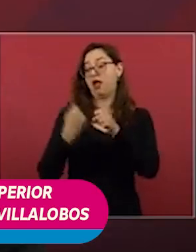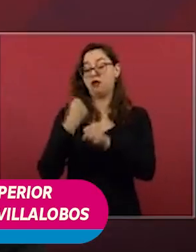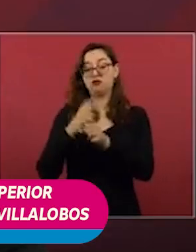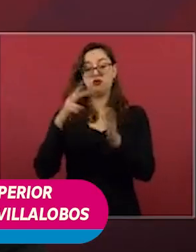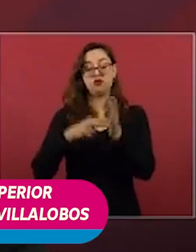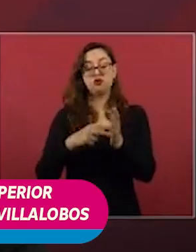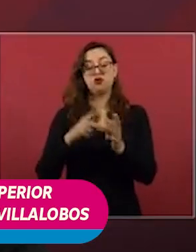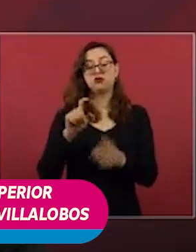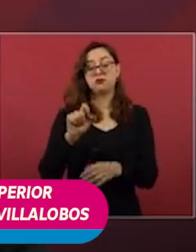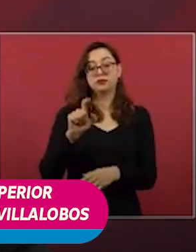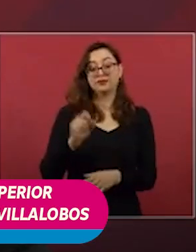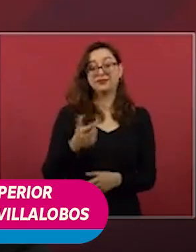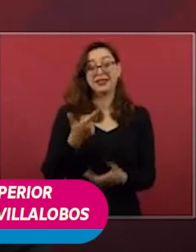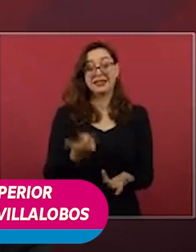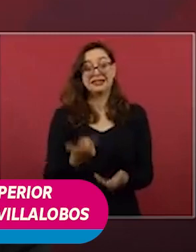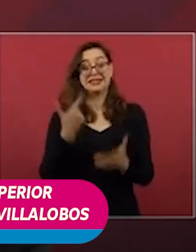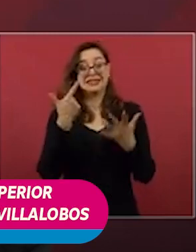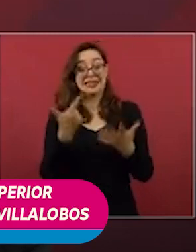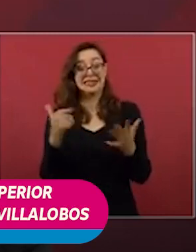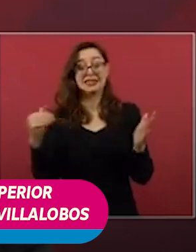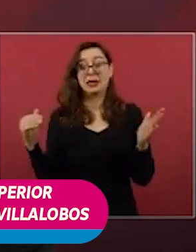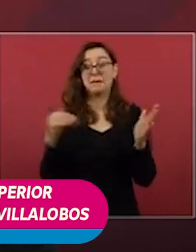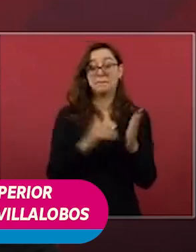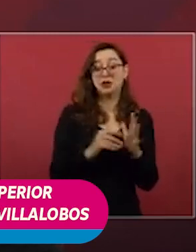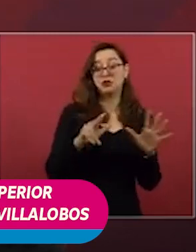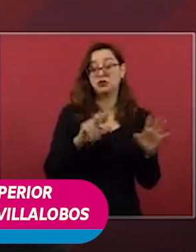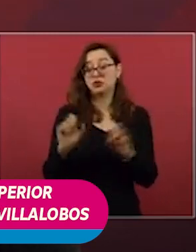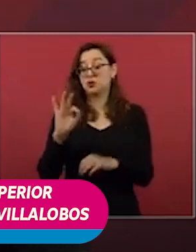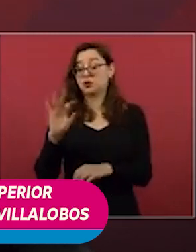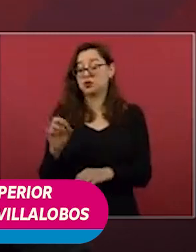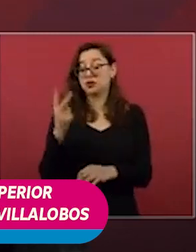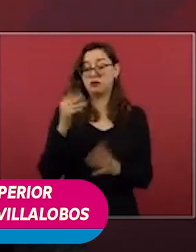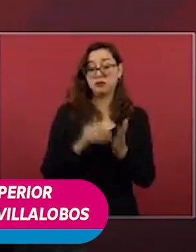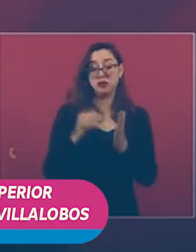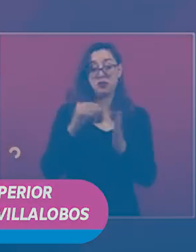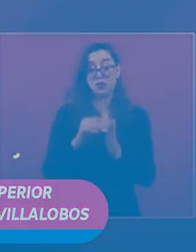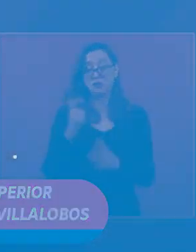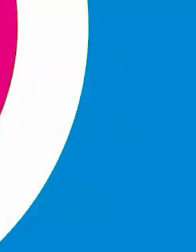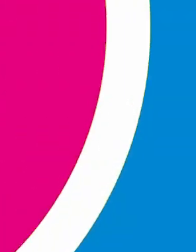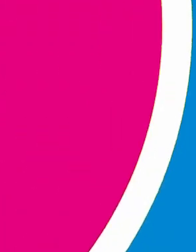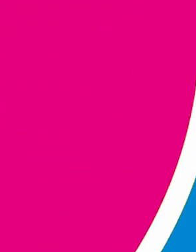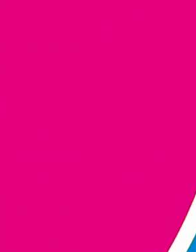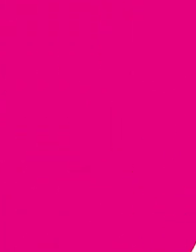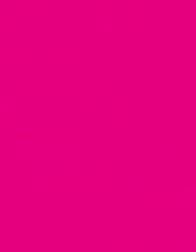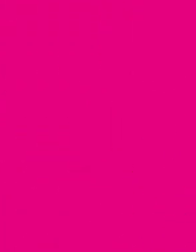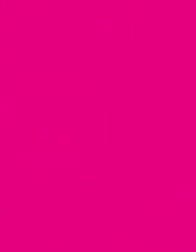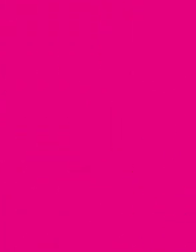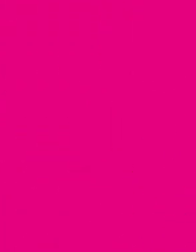7,846 millones de pesos en el programa para los 9 estados.